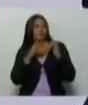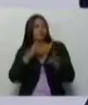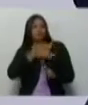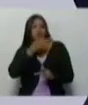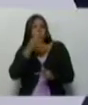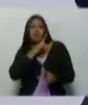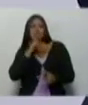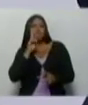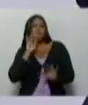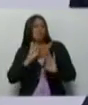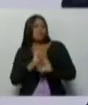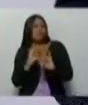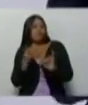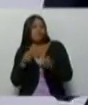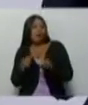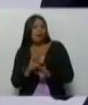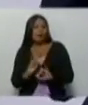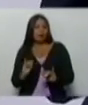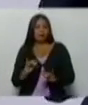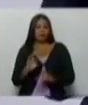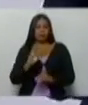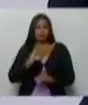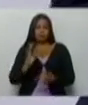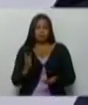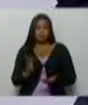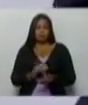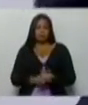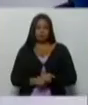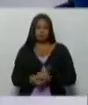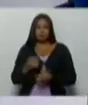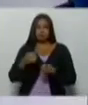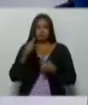mi nombre. Entonces ya dice, no, ya tengo la marca. Usuario, pero no. Pero eso no tiene nada que ver.